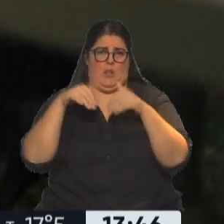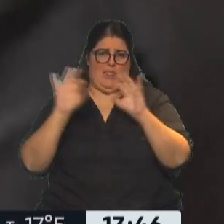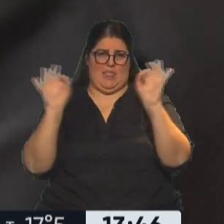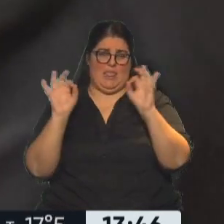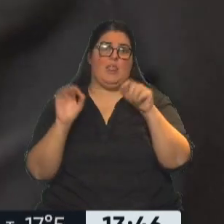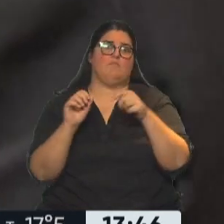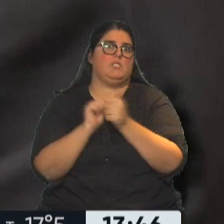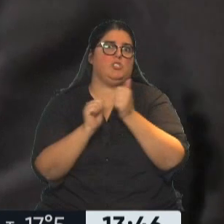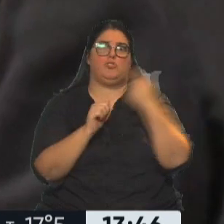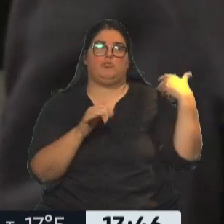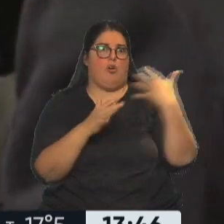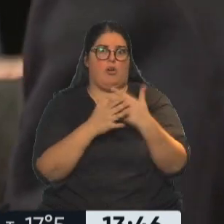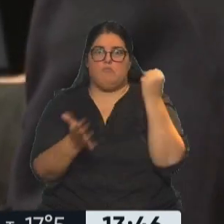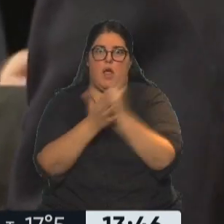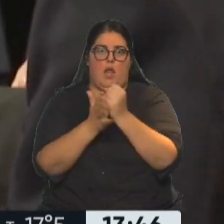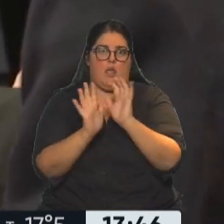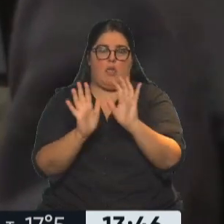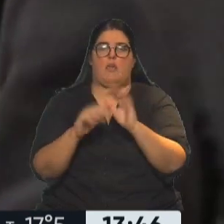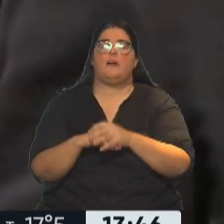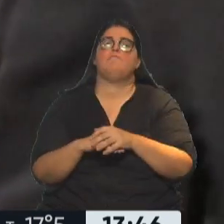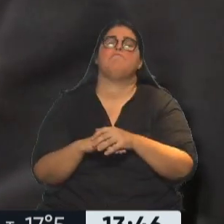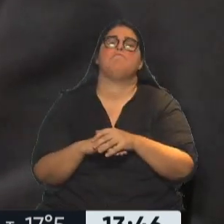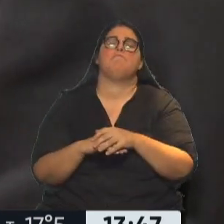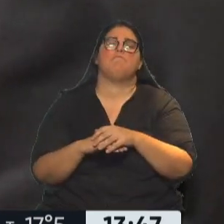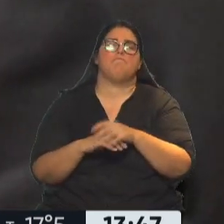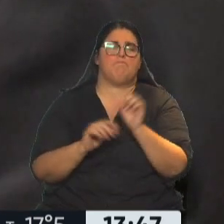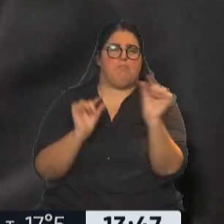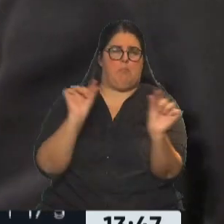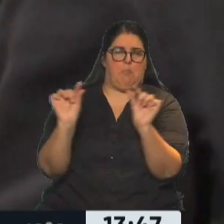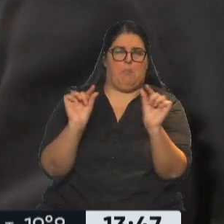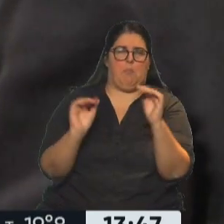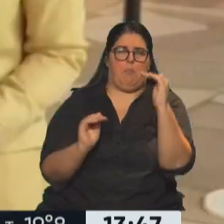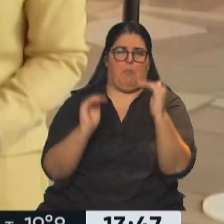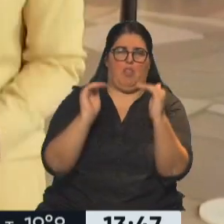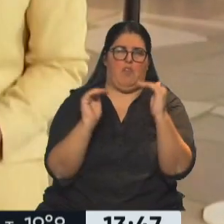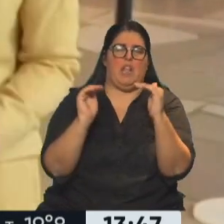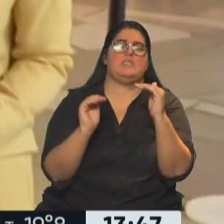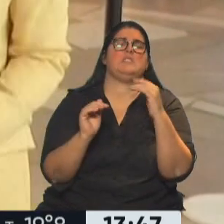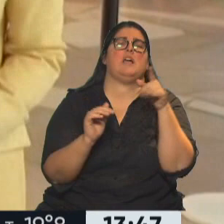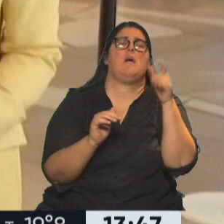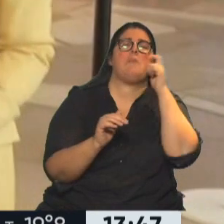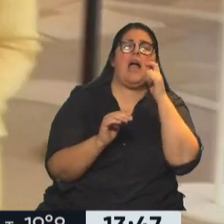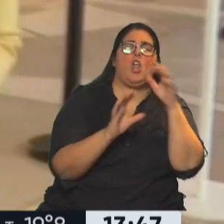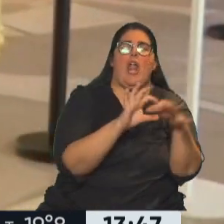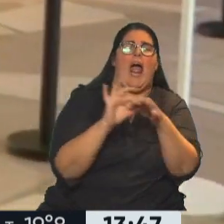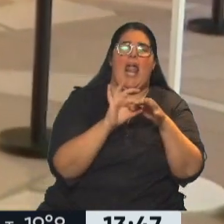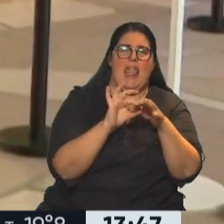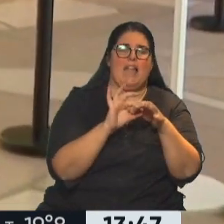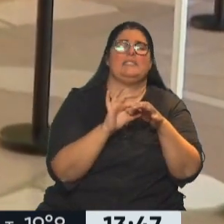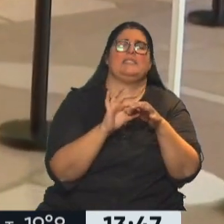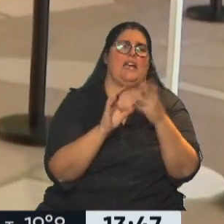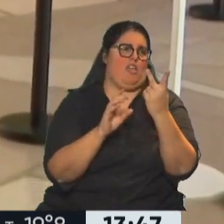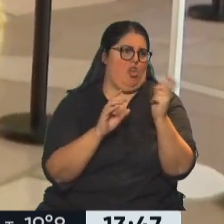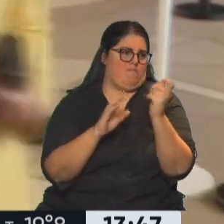récord históricos. A pesar de la escasa diferencia, la alianza liderada por Macron, reelecto presidente hace apenas 2